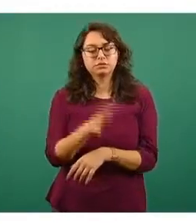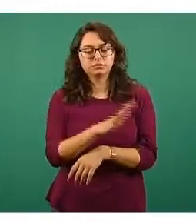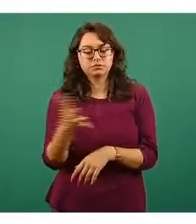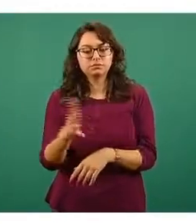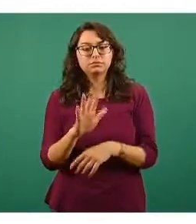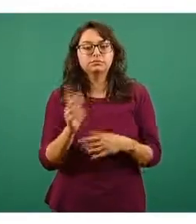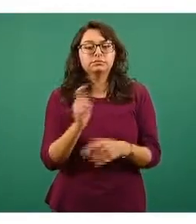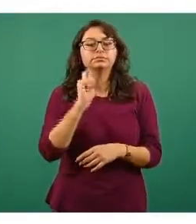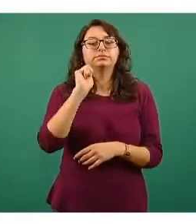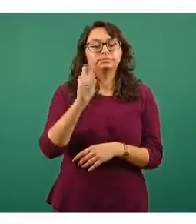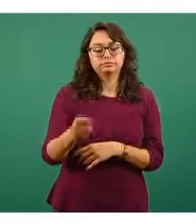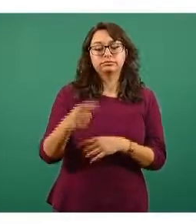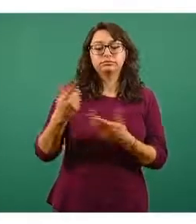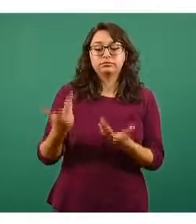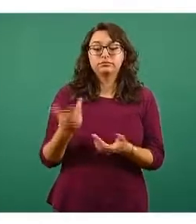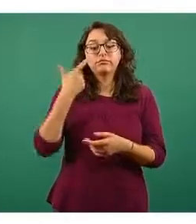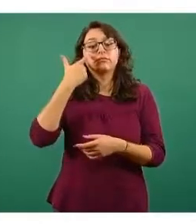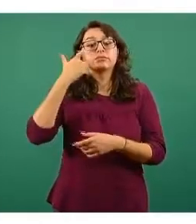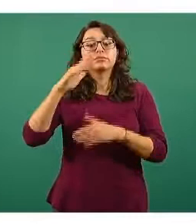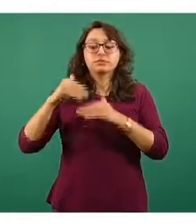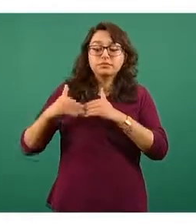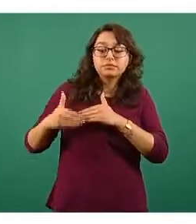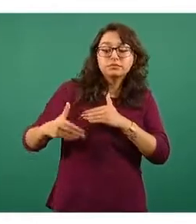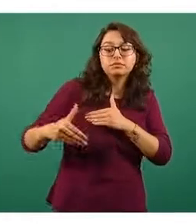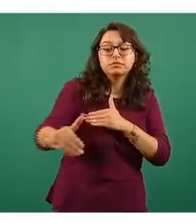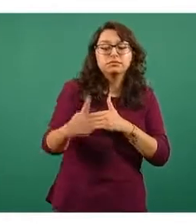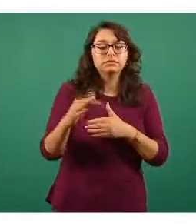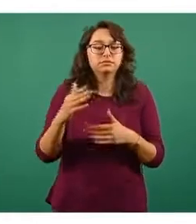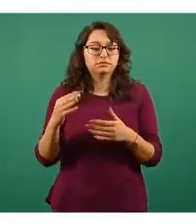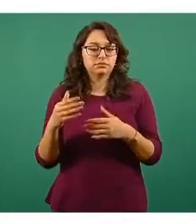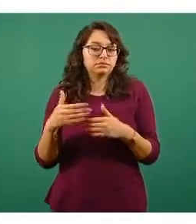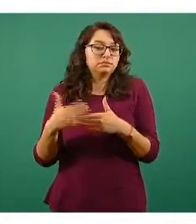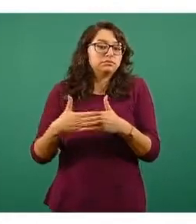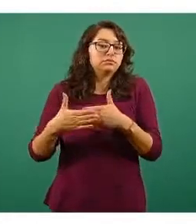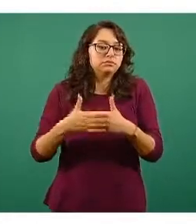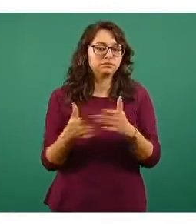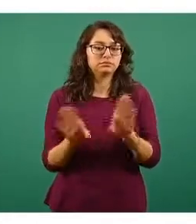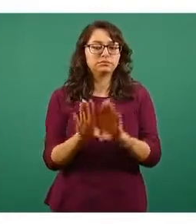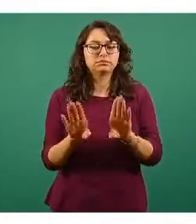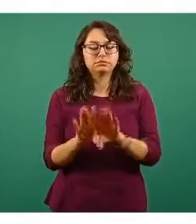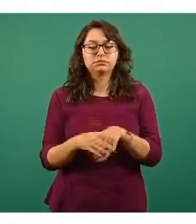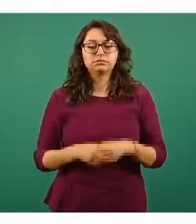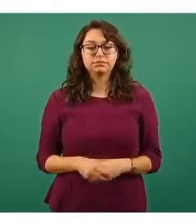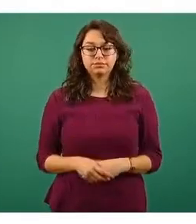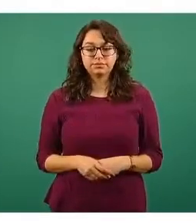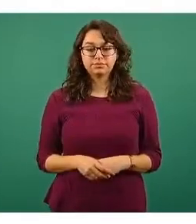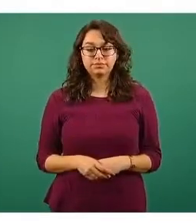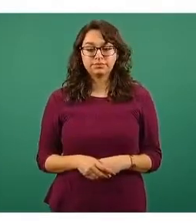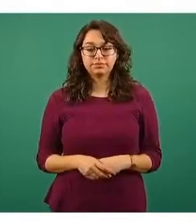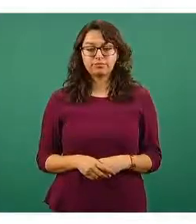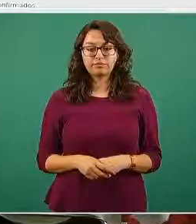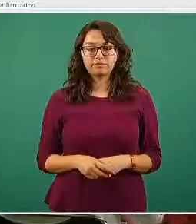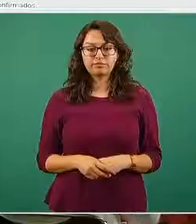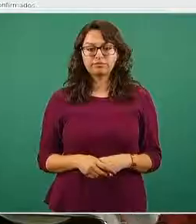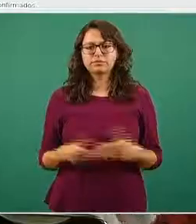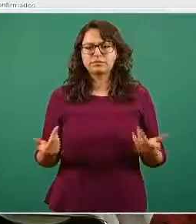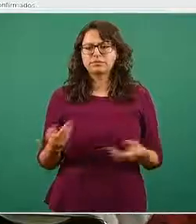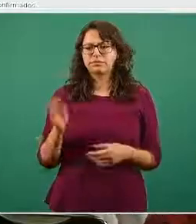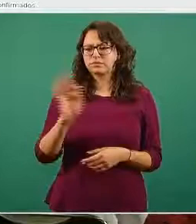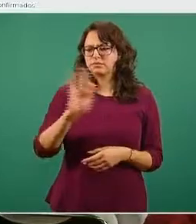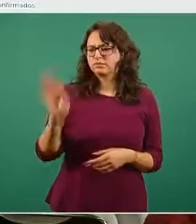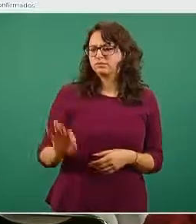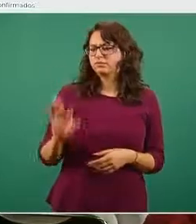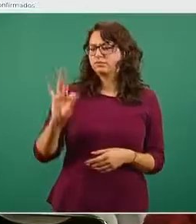todavía vamos a ver cómo se sigue comportando el mismo. Este porcentaje lo podemos obtener precisamente